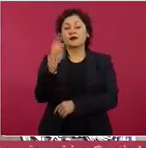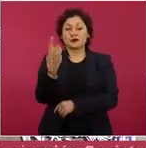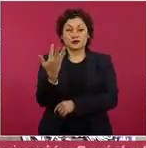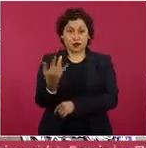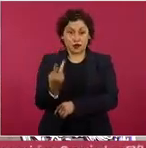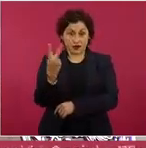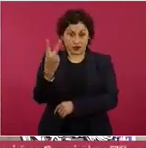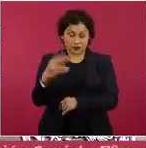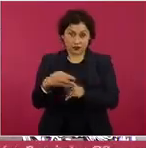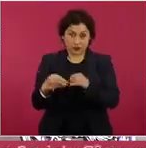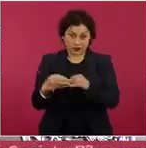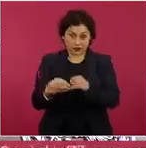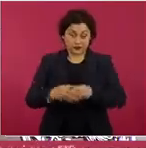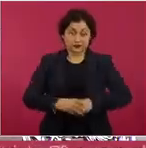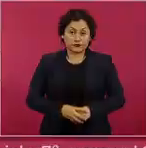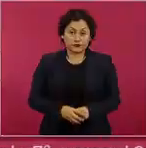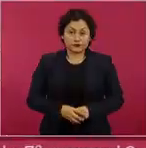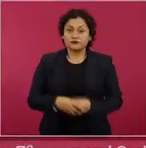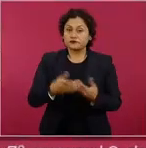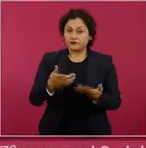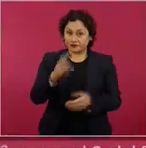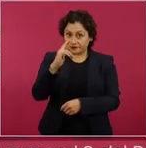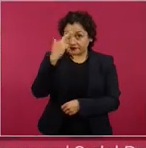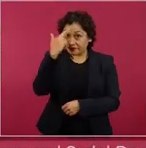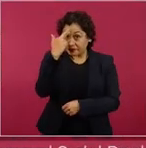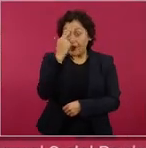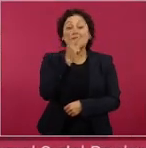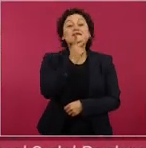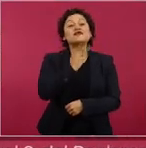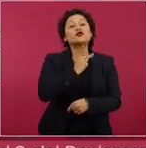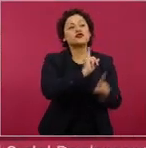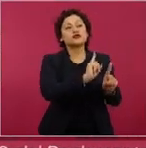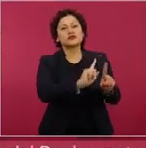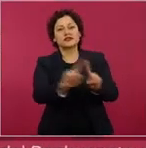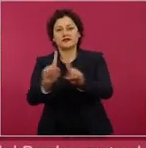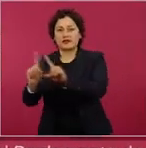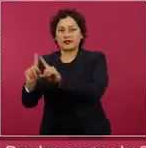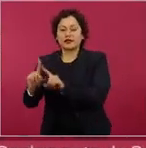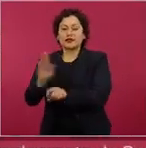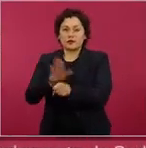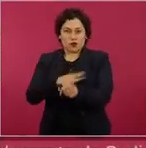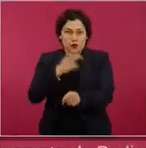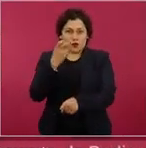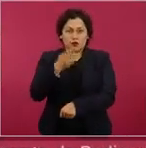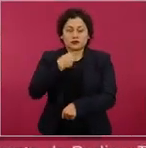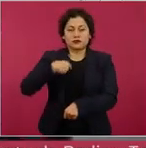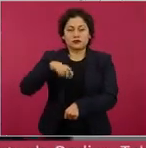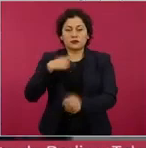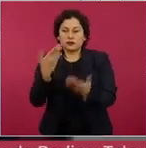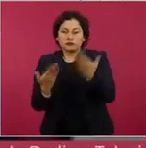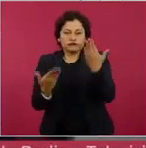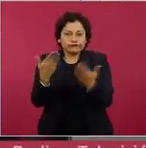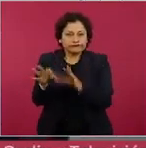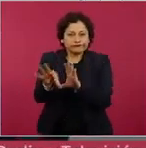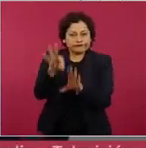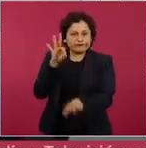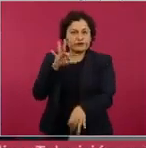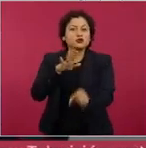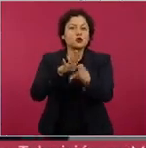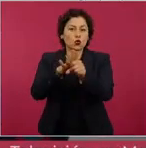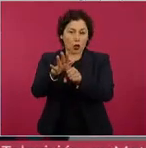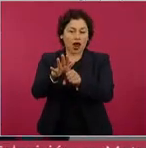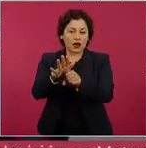$90.52. Recuerden que hay varios tipos de petróleos y la que se toma como base para nosotros es